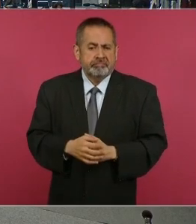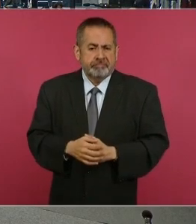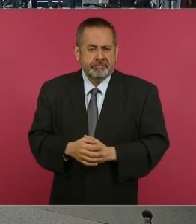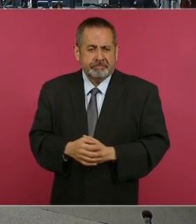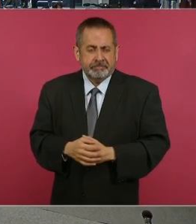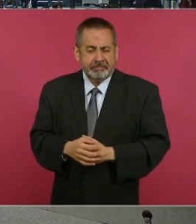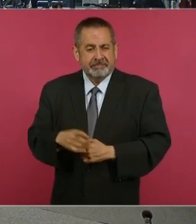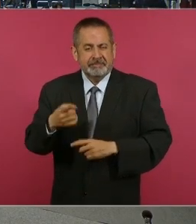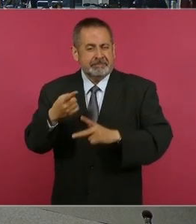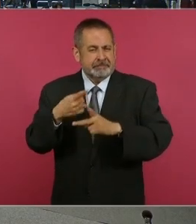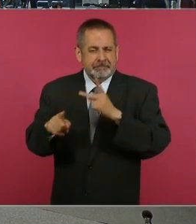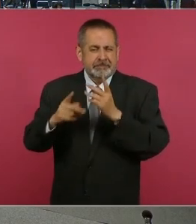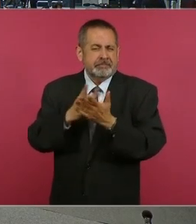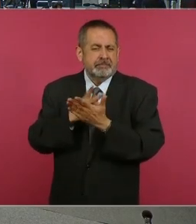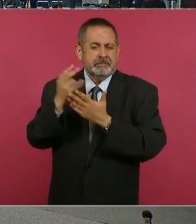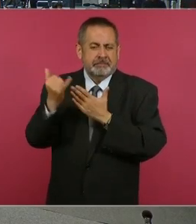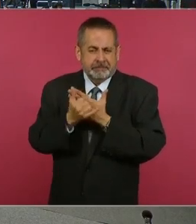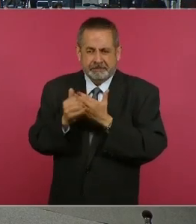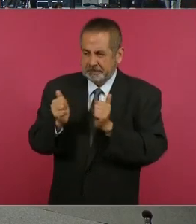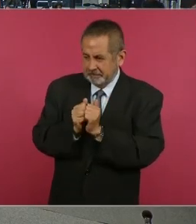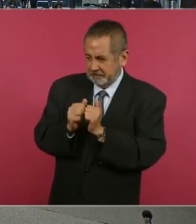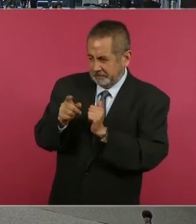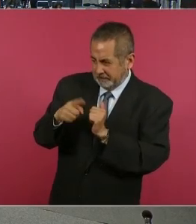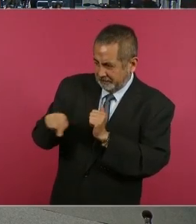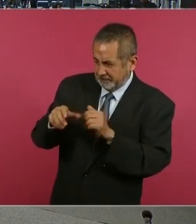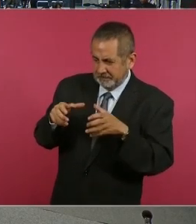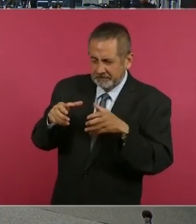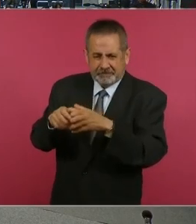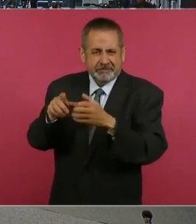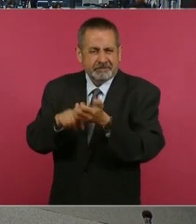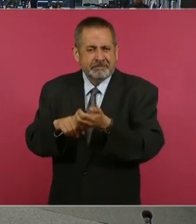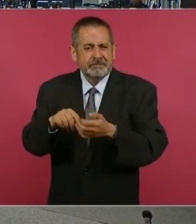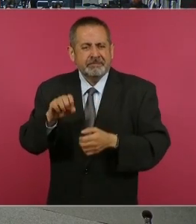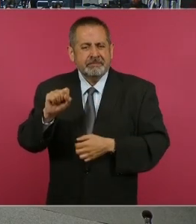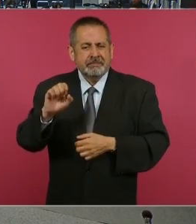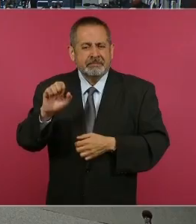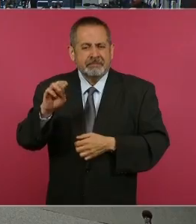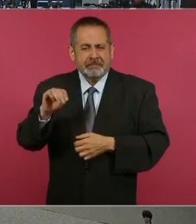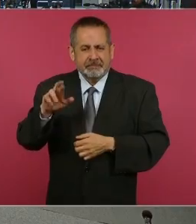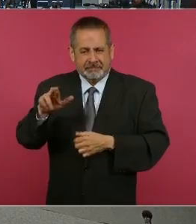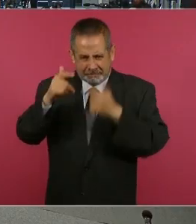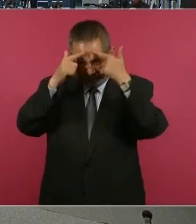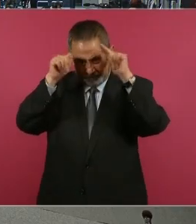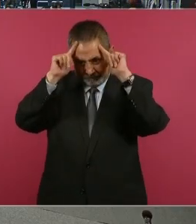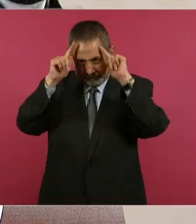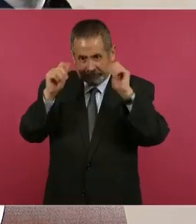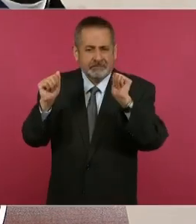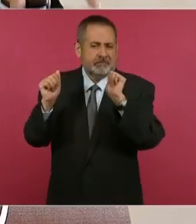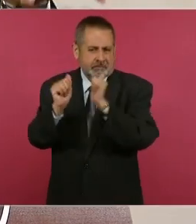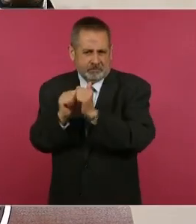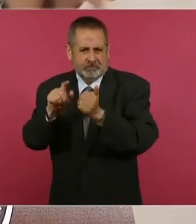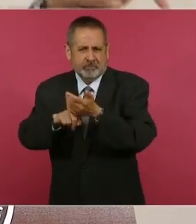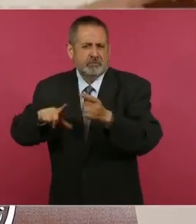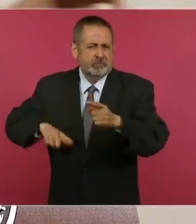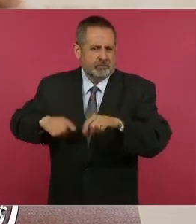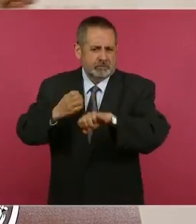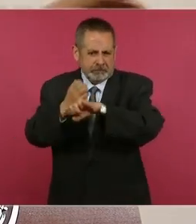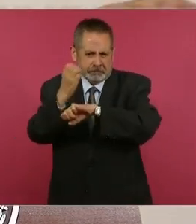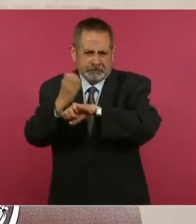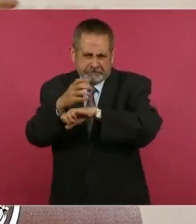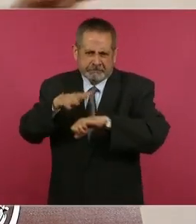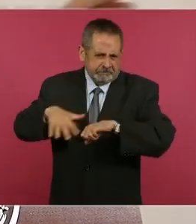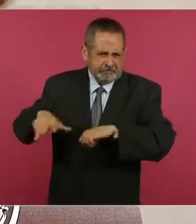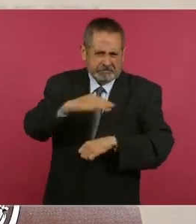echamos a andar un plan con ellos, con la Secretaría de Marina, en colaboración con el gobierno del estado y de los